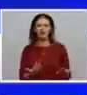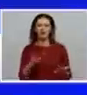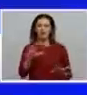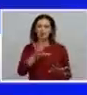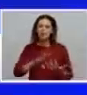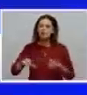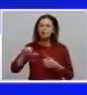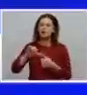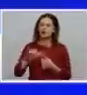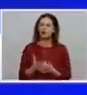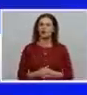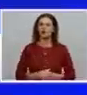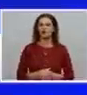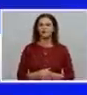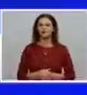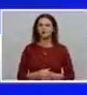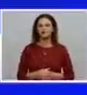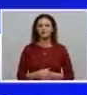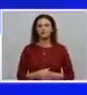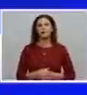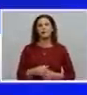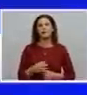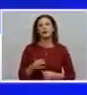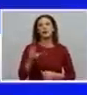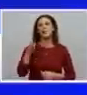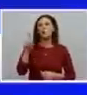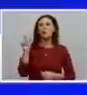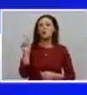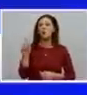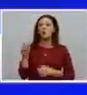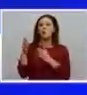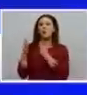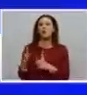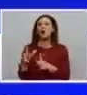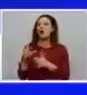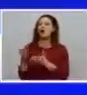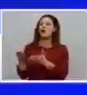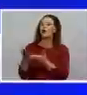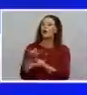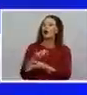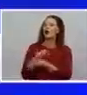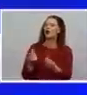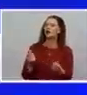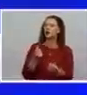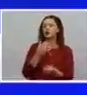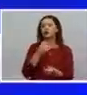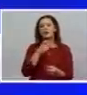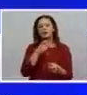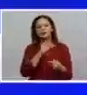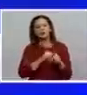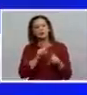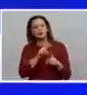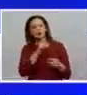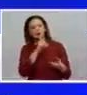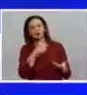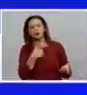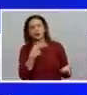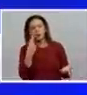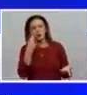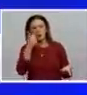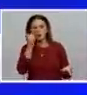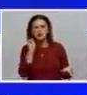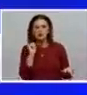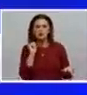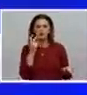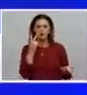área. O sea, creo que no, un goleador no te va a solucionar falencias, por ejemplo, como las que vimos ayer o como